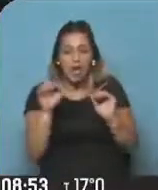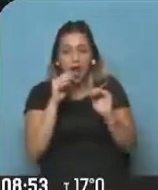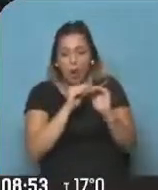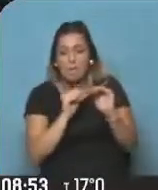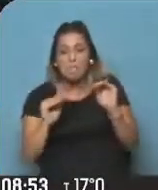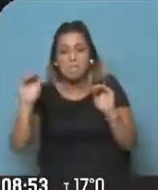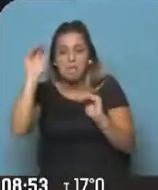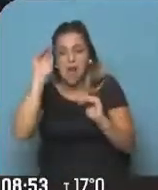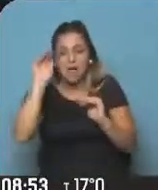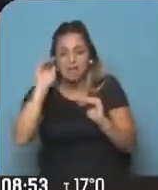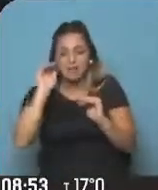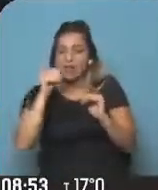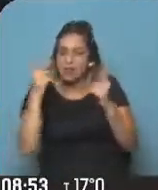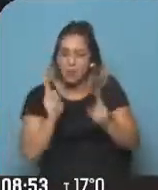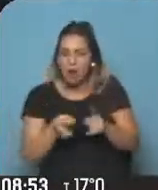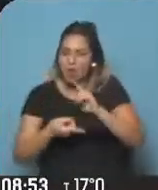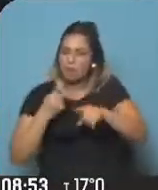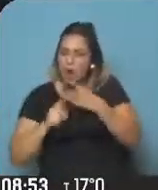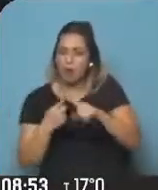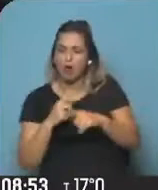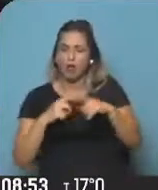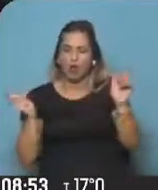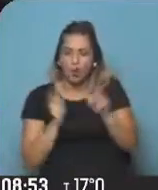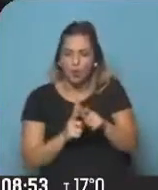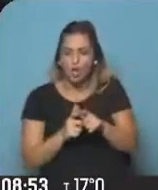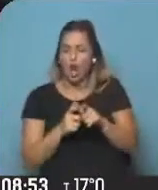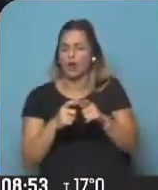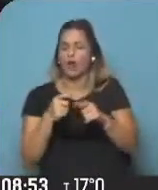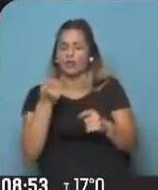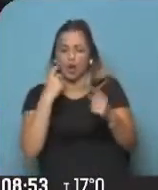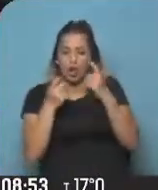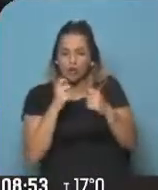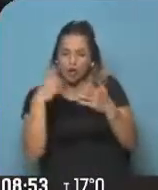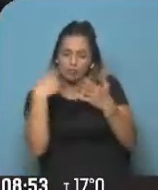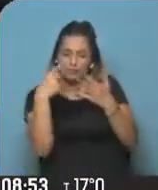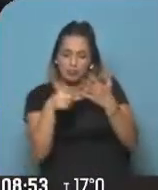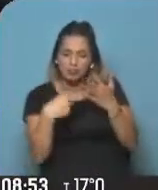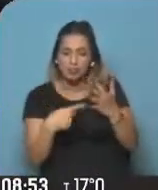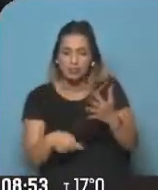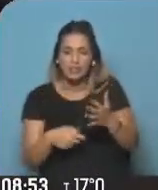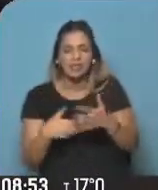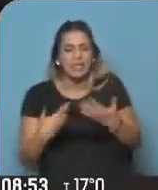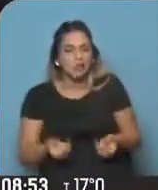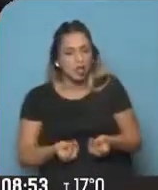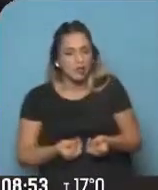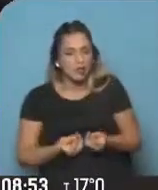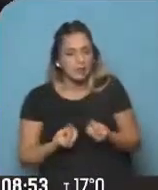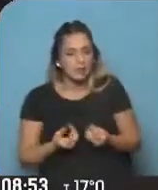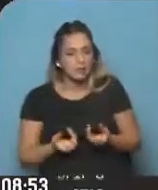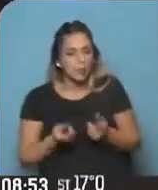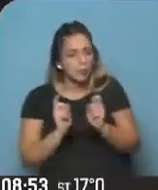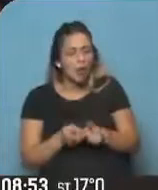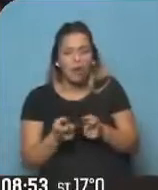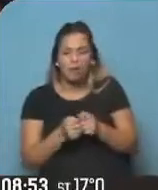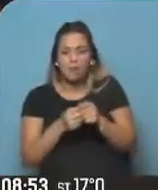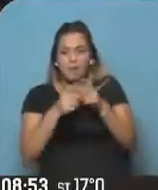pesar de la cantidad de acuerdos de reuniones de protocolos etcétera etcétera por lo tanto la diplomacia internacional tiene que revisar qué es lo que